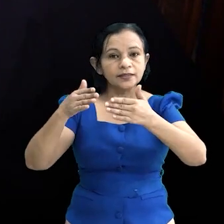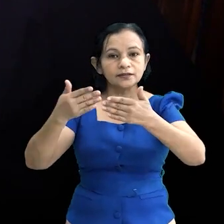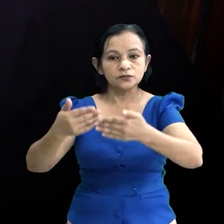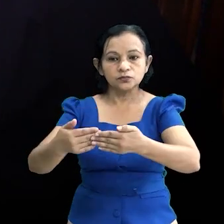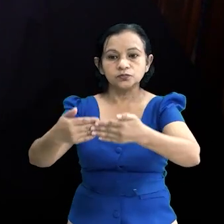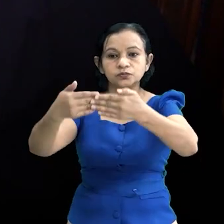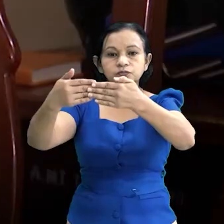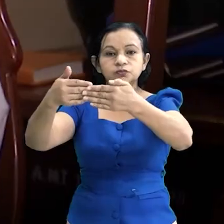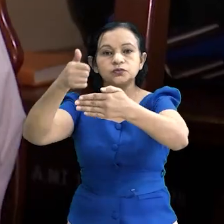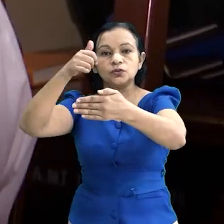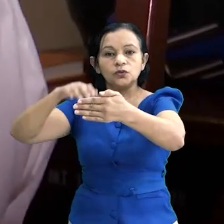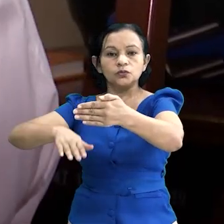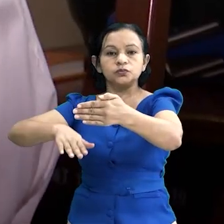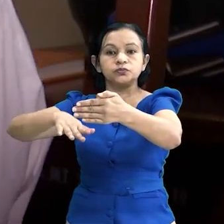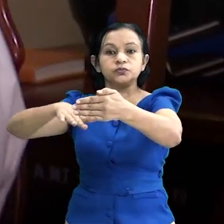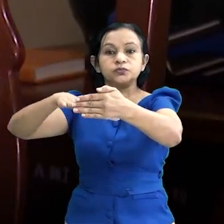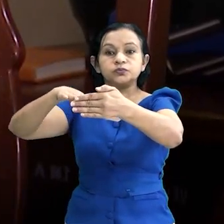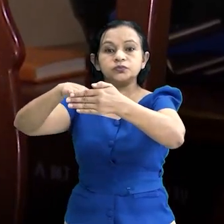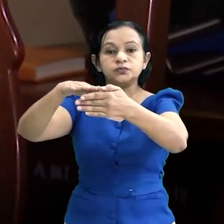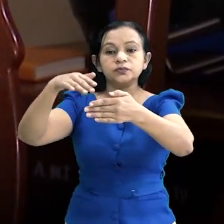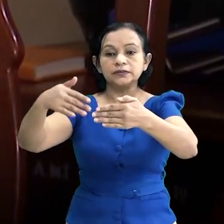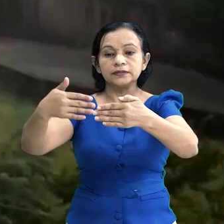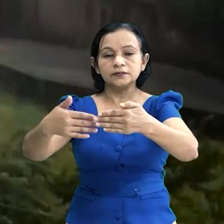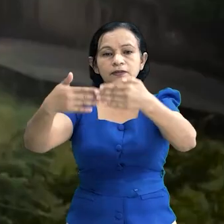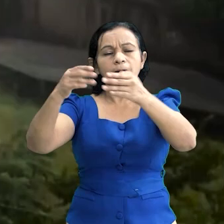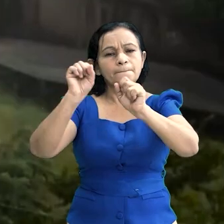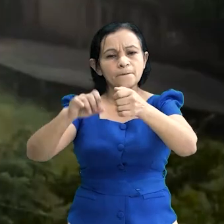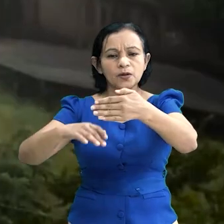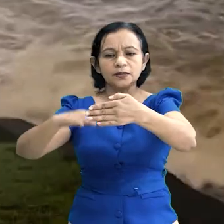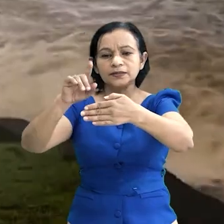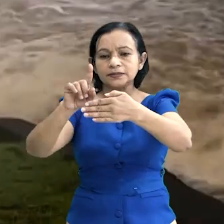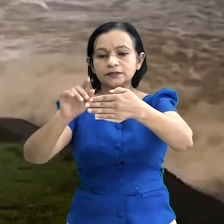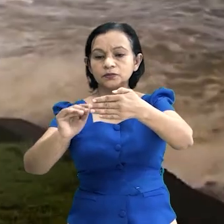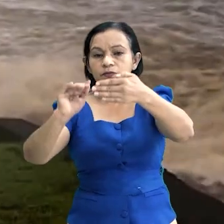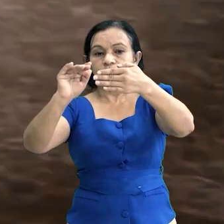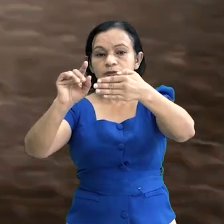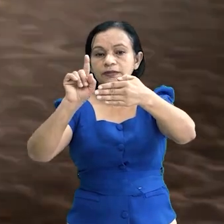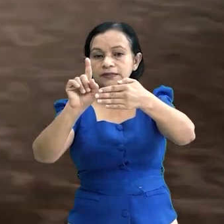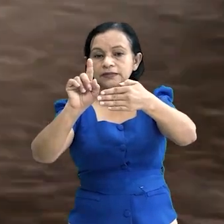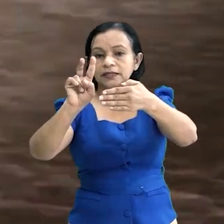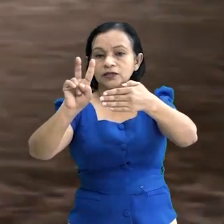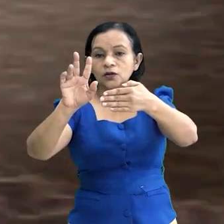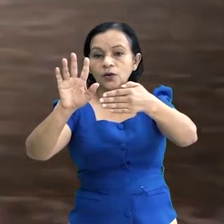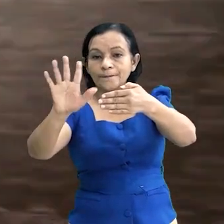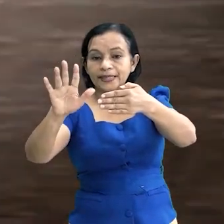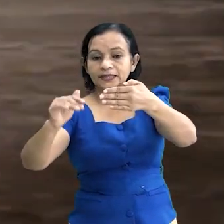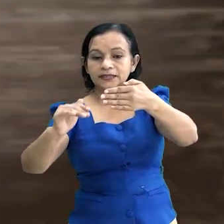Canoas, cuando nosotros sabemos que el nivel máximo que ella puede alcanzar es de 125 metros sobre el nivel del